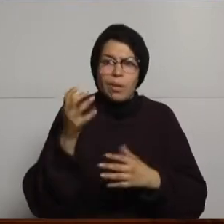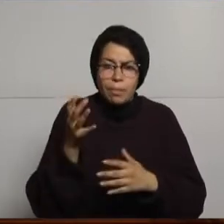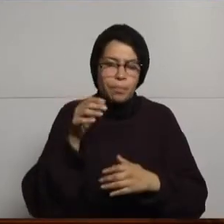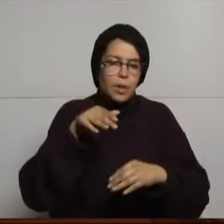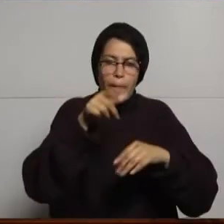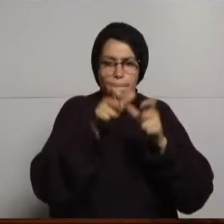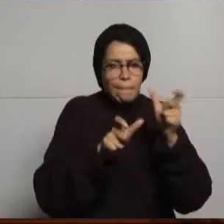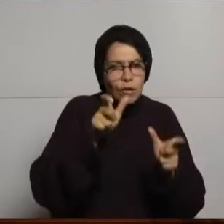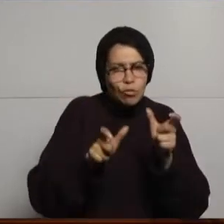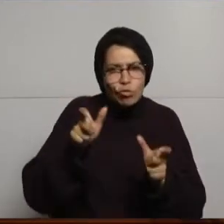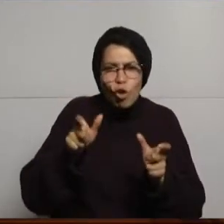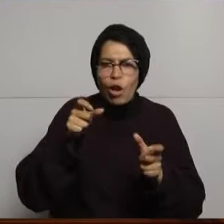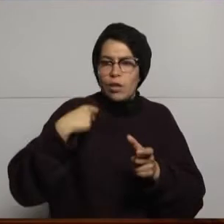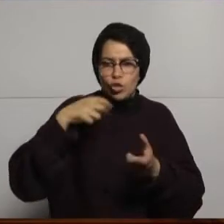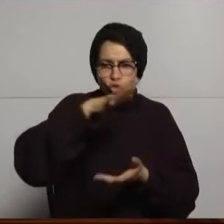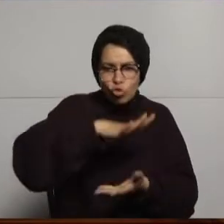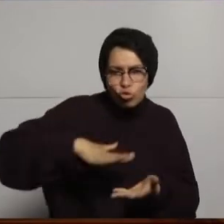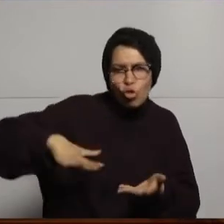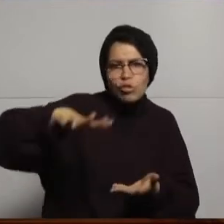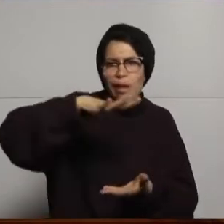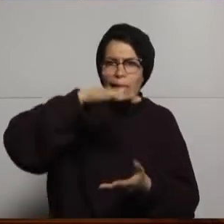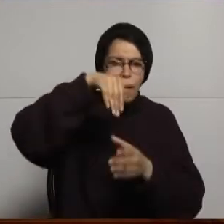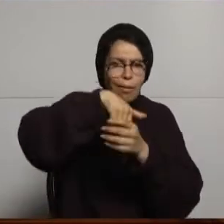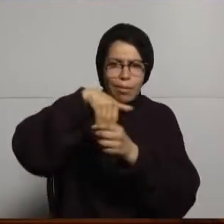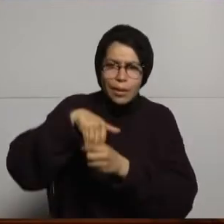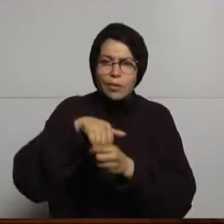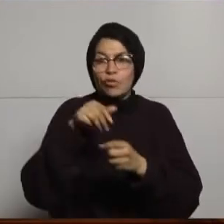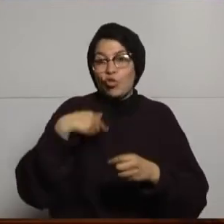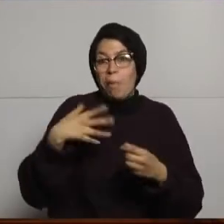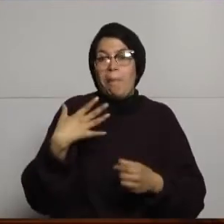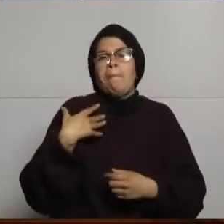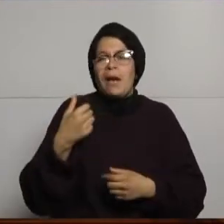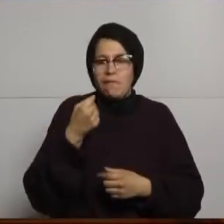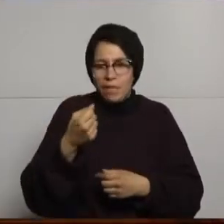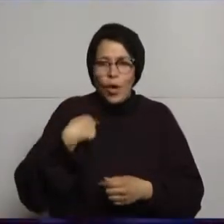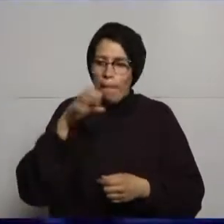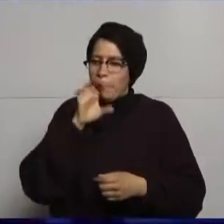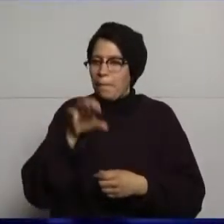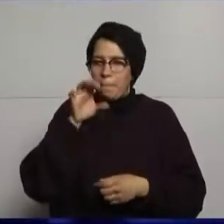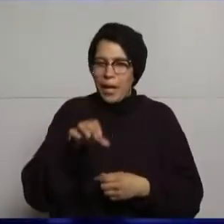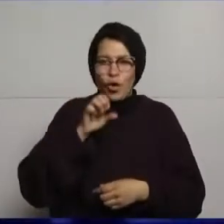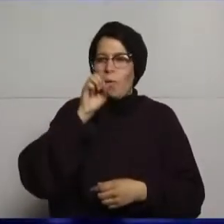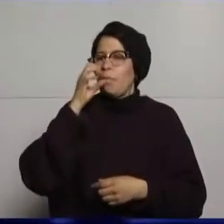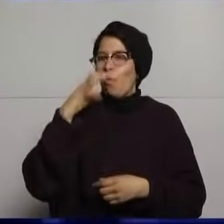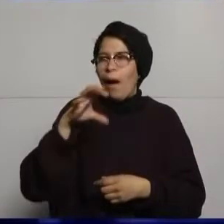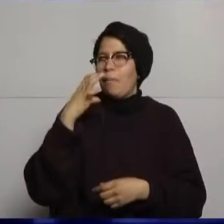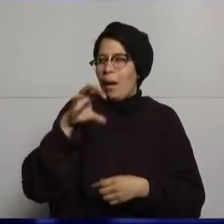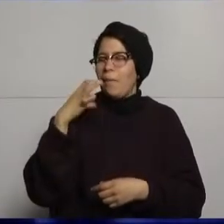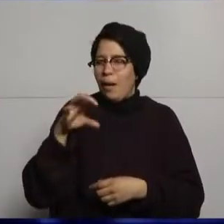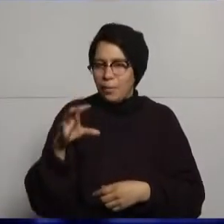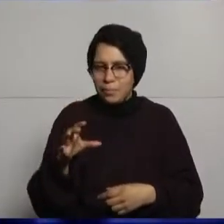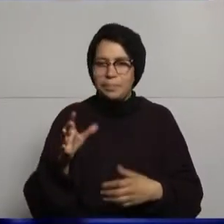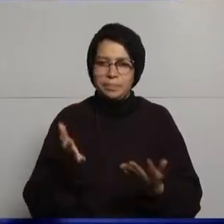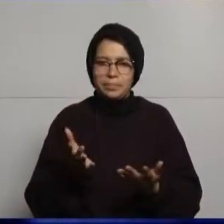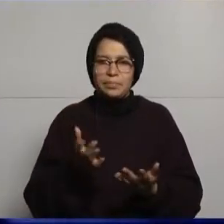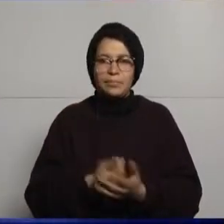Prefiero personas, prefiero sociedades inteligentes, o prefiero a mi perro ladrando y siempre le da por ladrar, siempre, toda Sí, charla. tenemos un No ladren panelista todo el más, día, que es